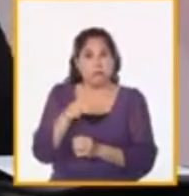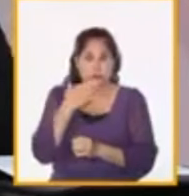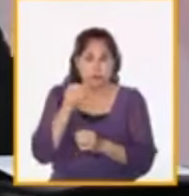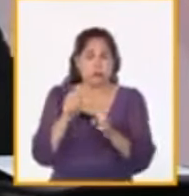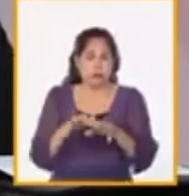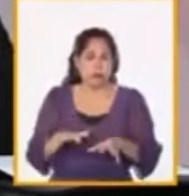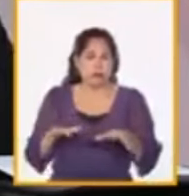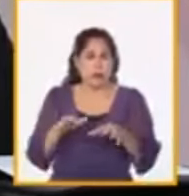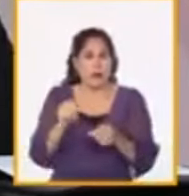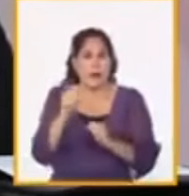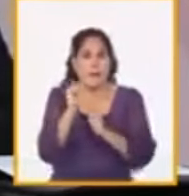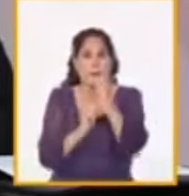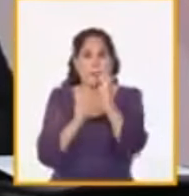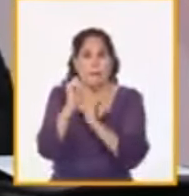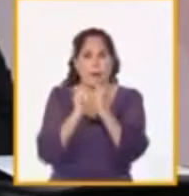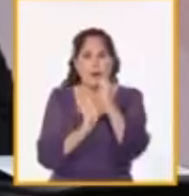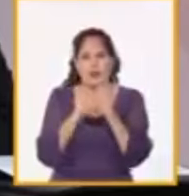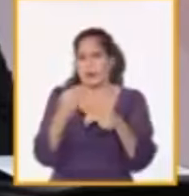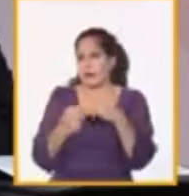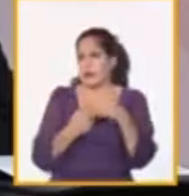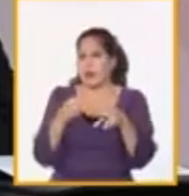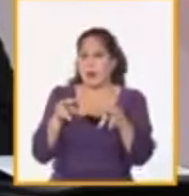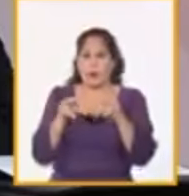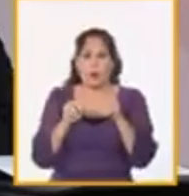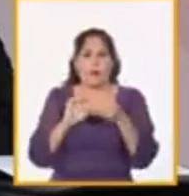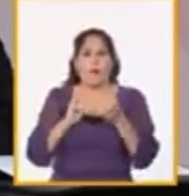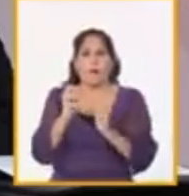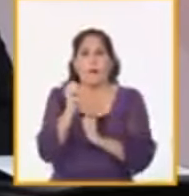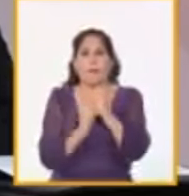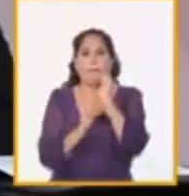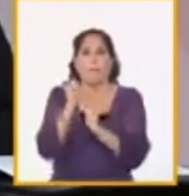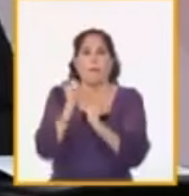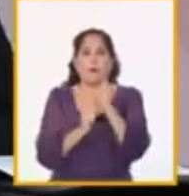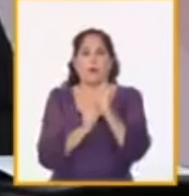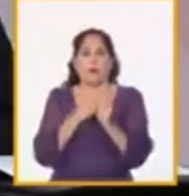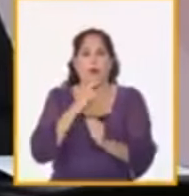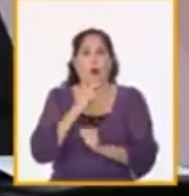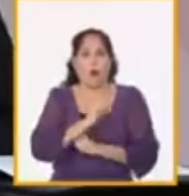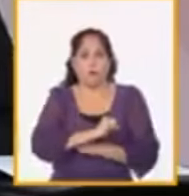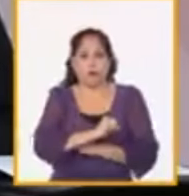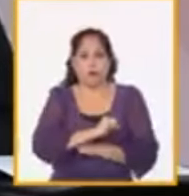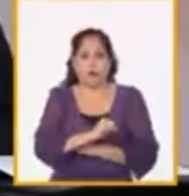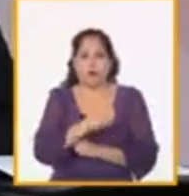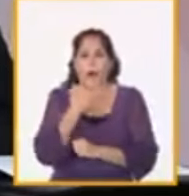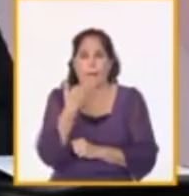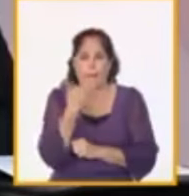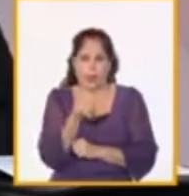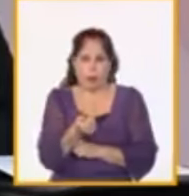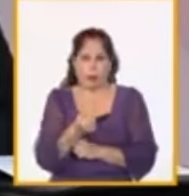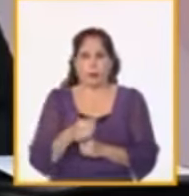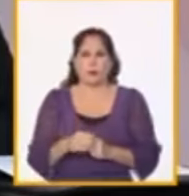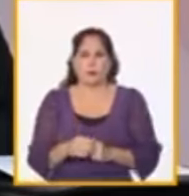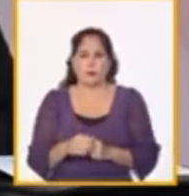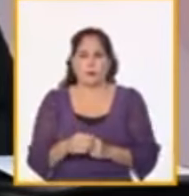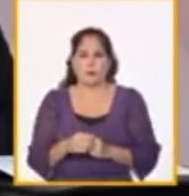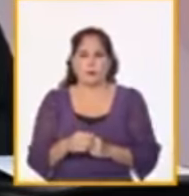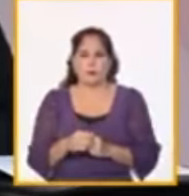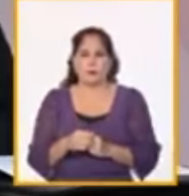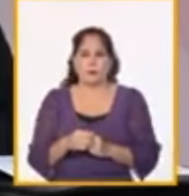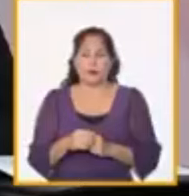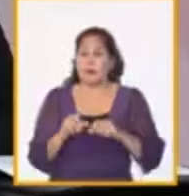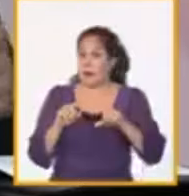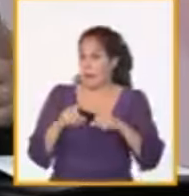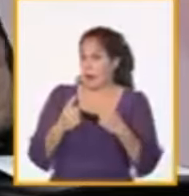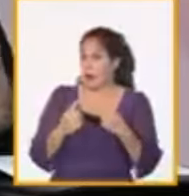ahora con los motores pues ayudará, los nuevos motores, a que llegue mejor, con más fuerza el agua a la capital del país, pero